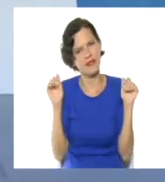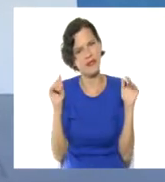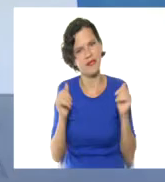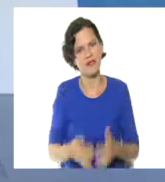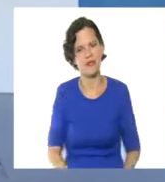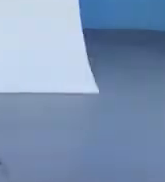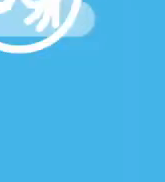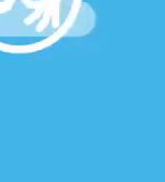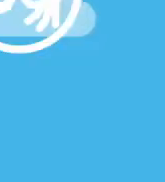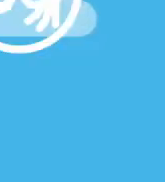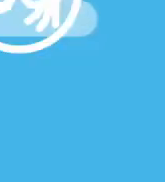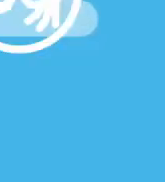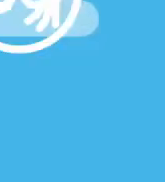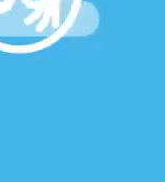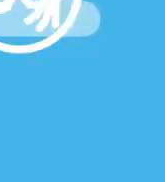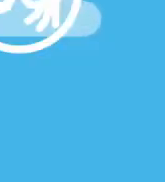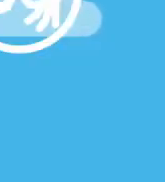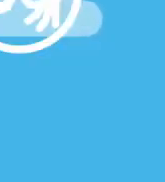despedimos.